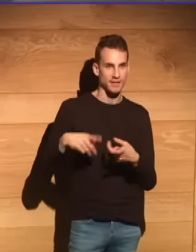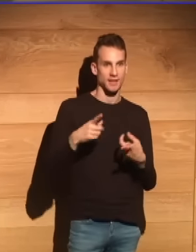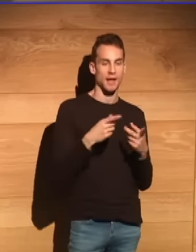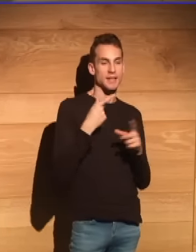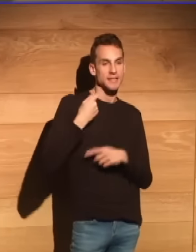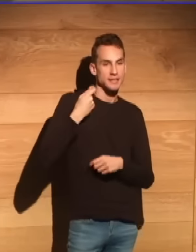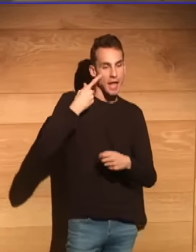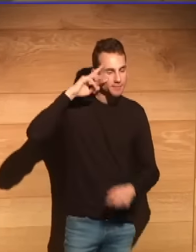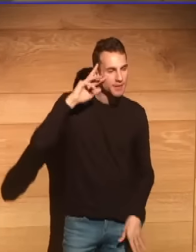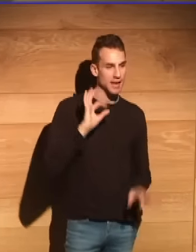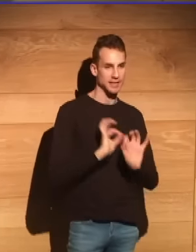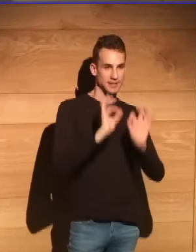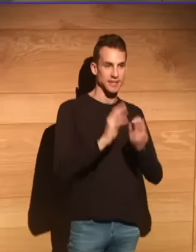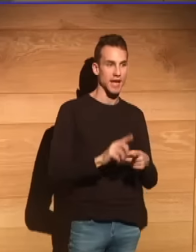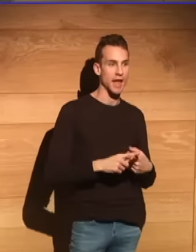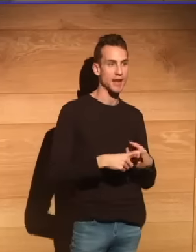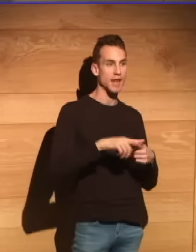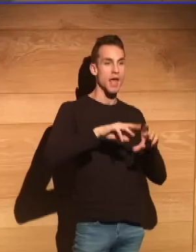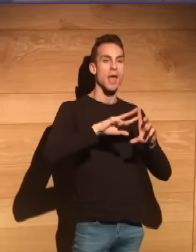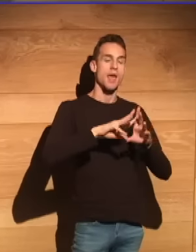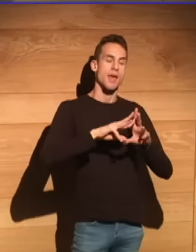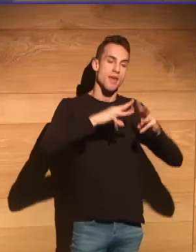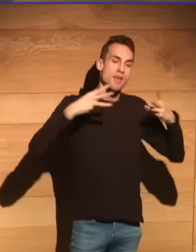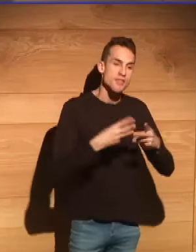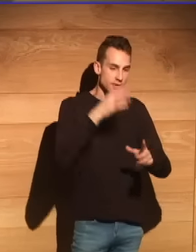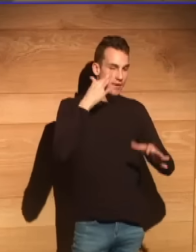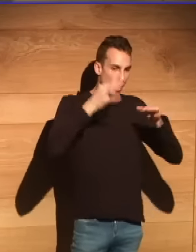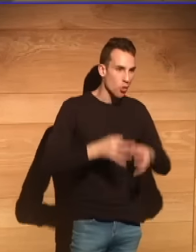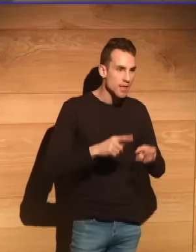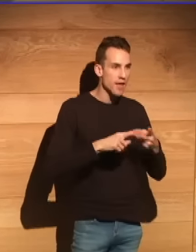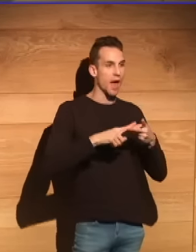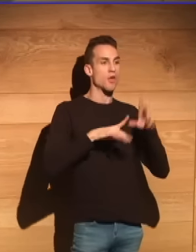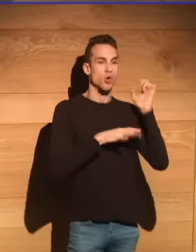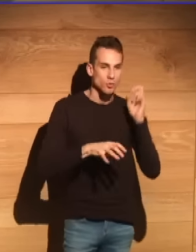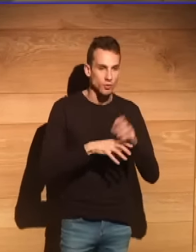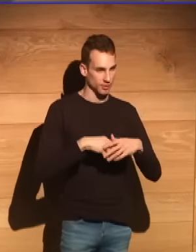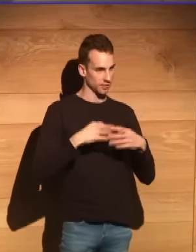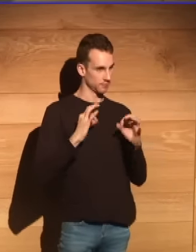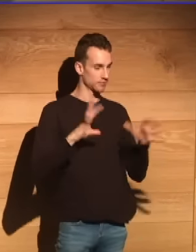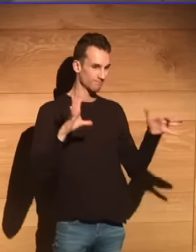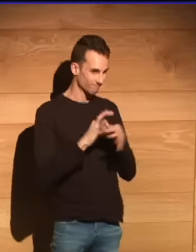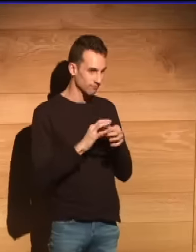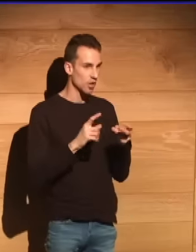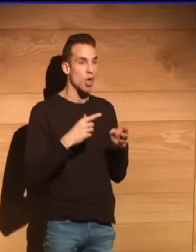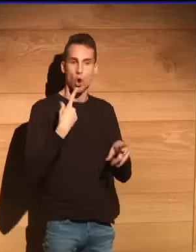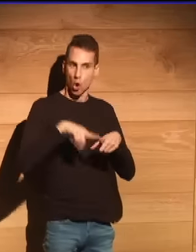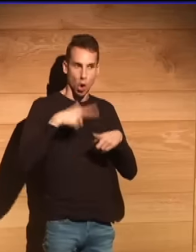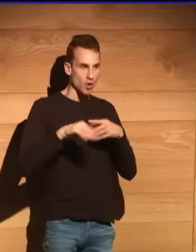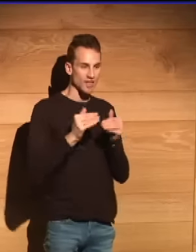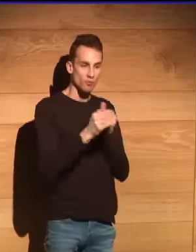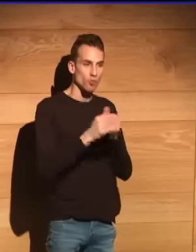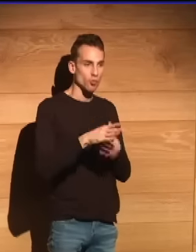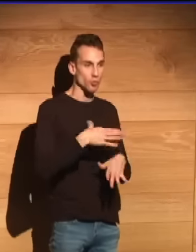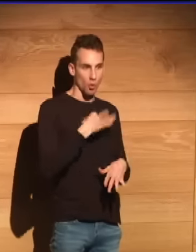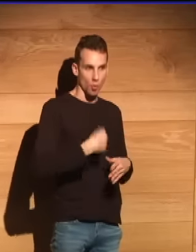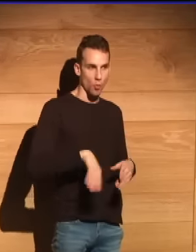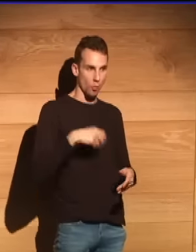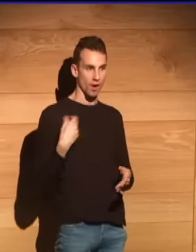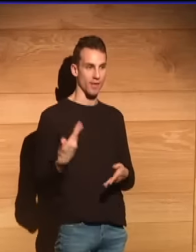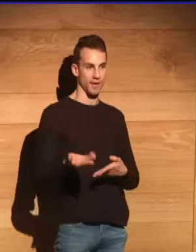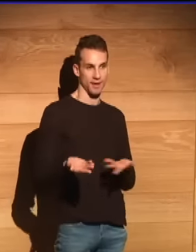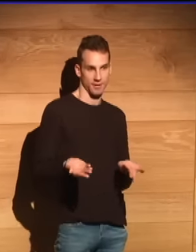ciberseguridad, en quantum computing, es igual. En cualquier cosa de lo que va a venir del futuro nos faltan doctorados, postdoctorados. Tenemos